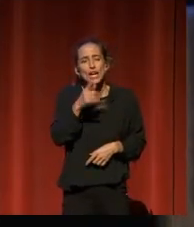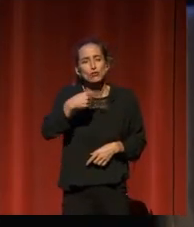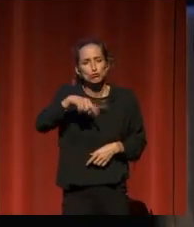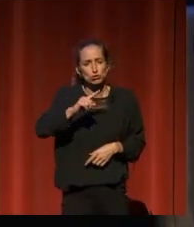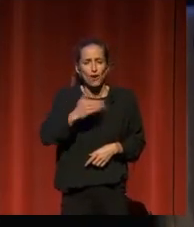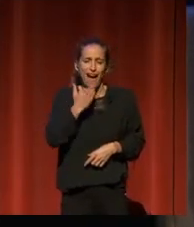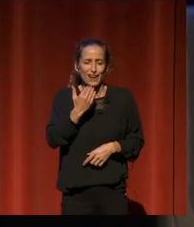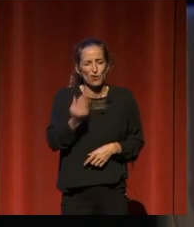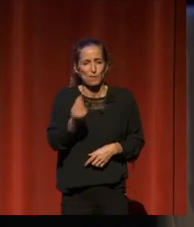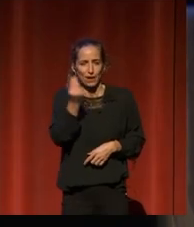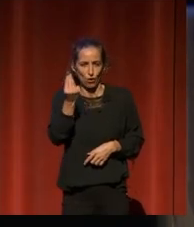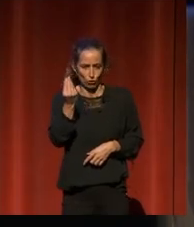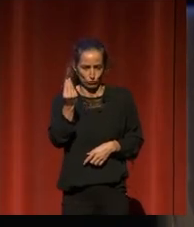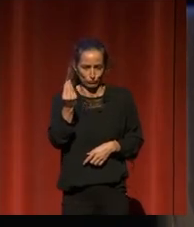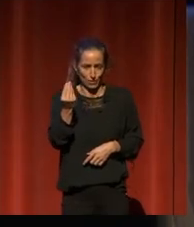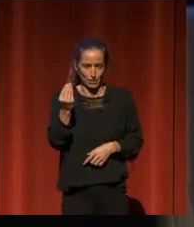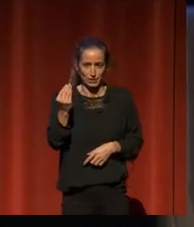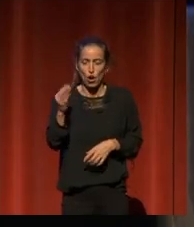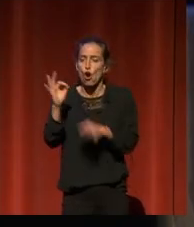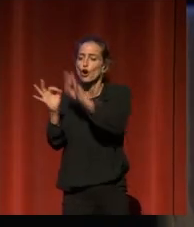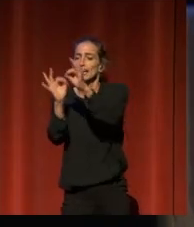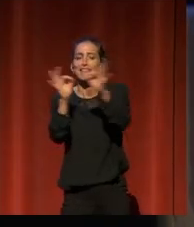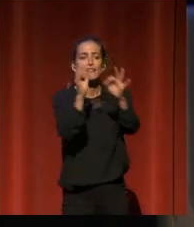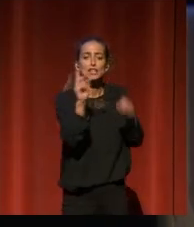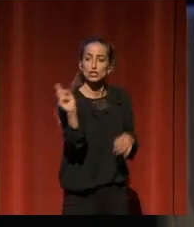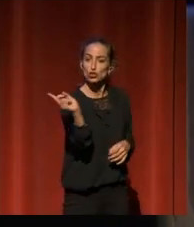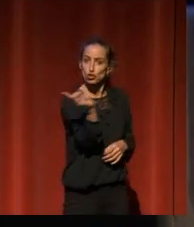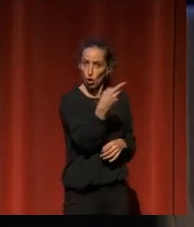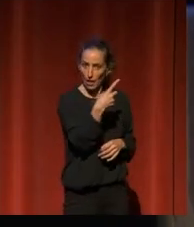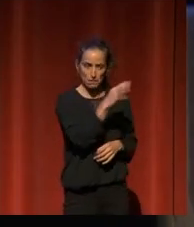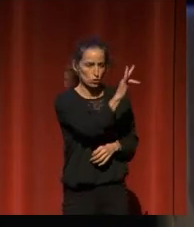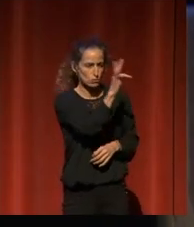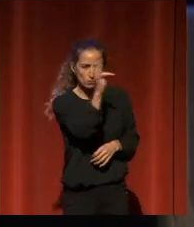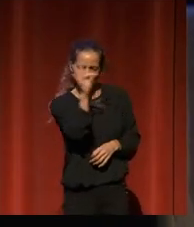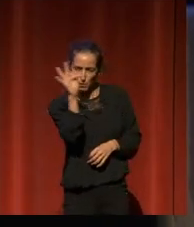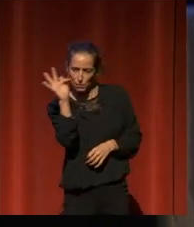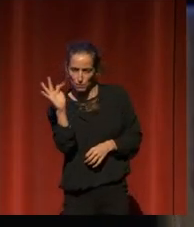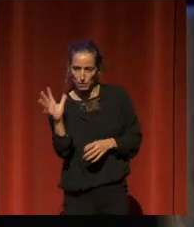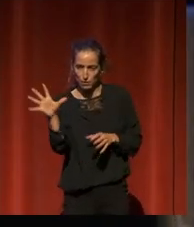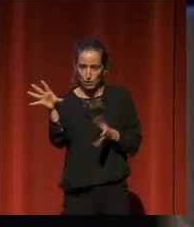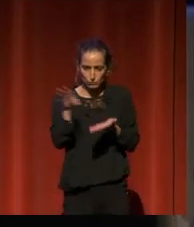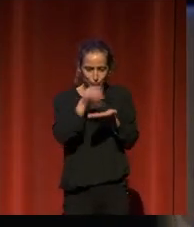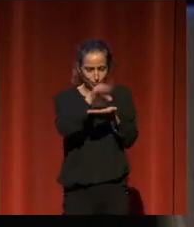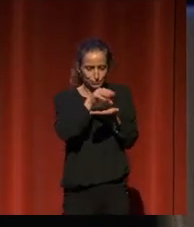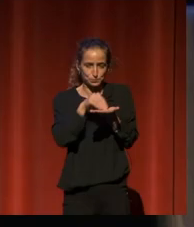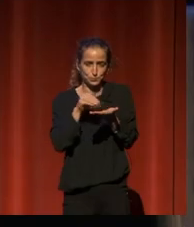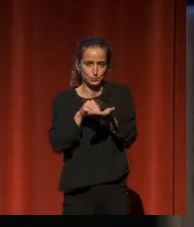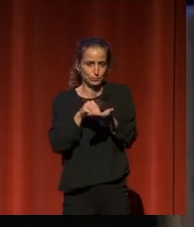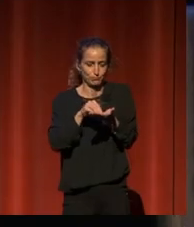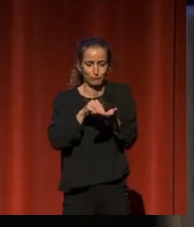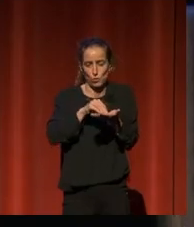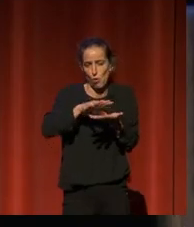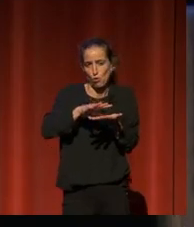combinar las ventajas de todas las organizaciones de una forma eh adecuada